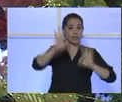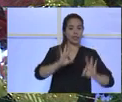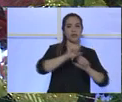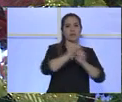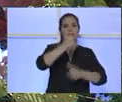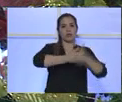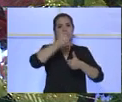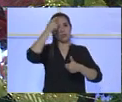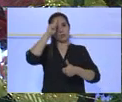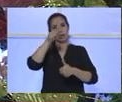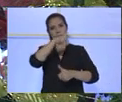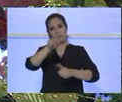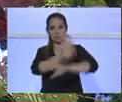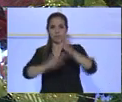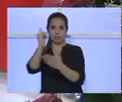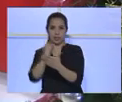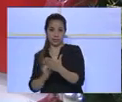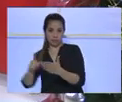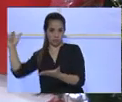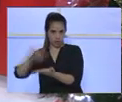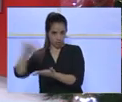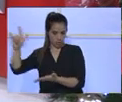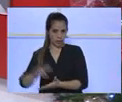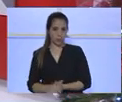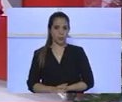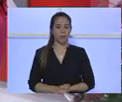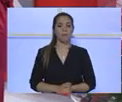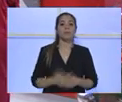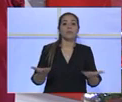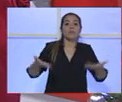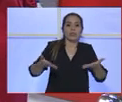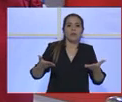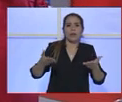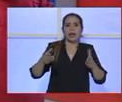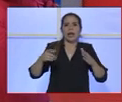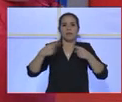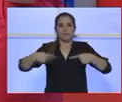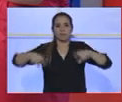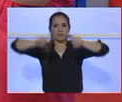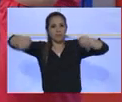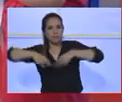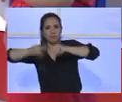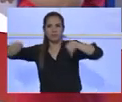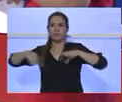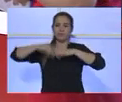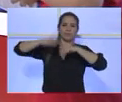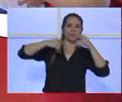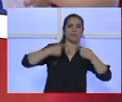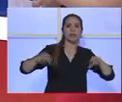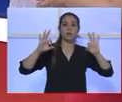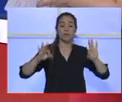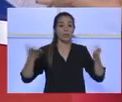últimos meses, presidente? Bueno, en materia de infraestructura, sabiendo que tenemos necesidades urgentes, ya